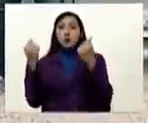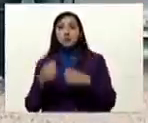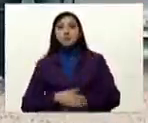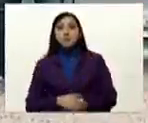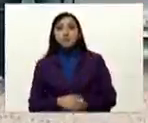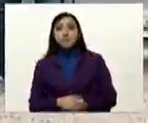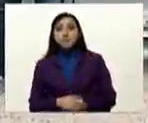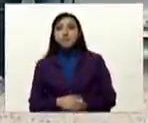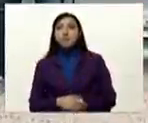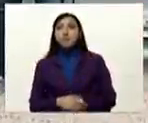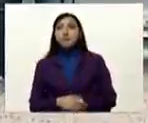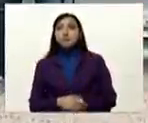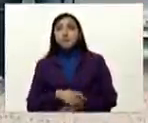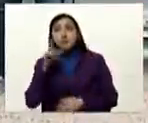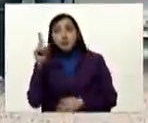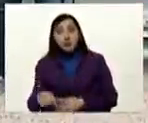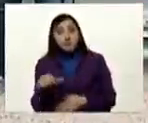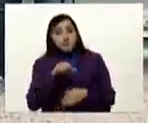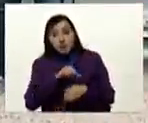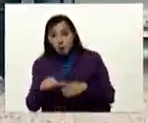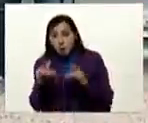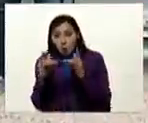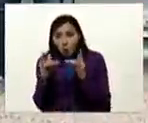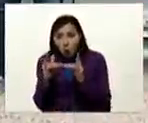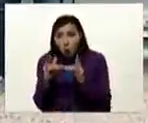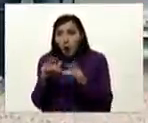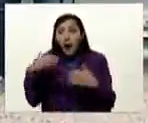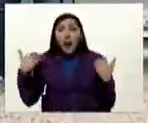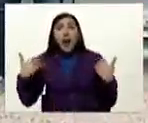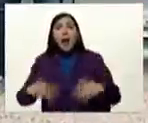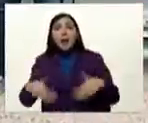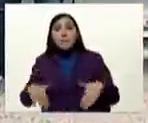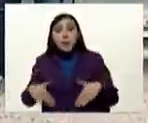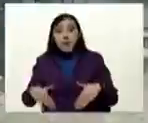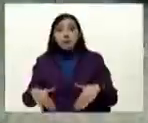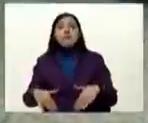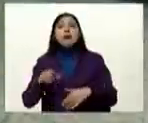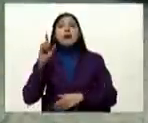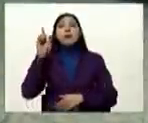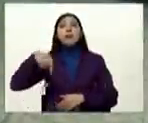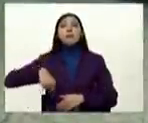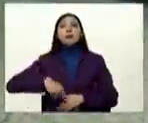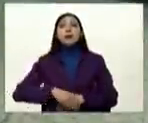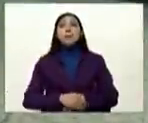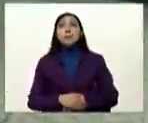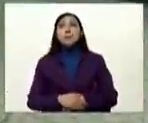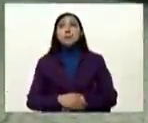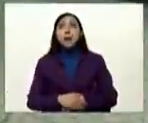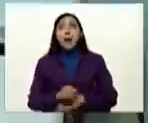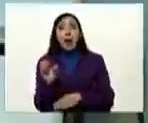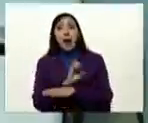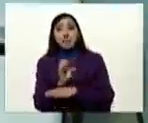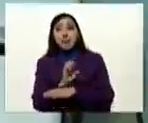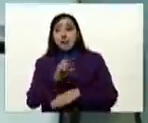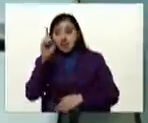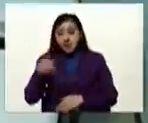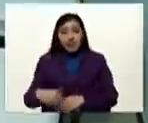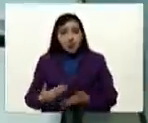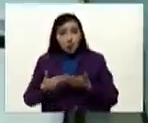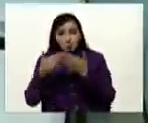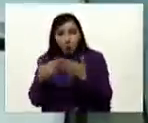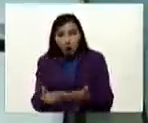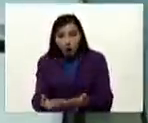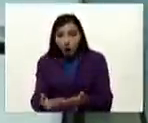un quirófano para las emergencias, un quirófano también que va a servir en